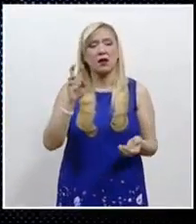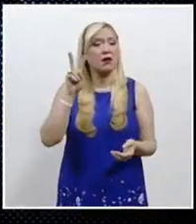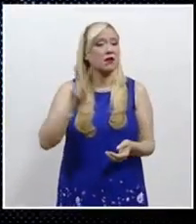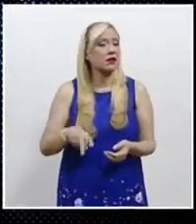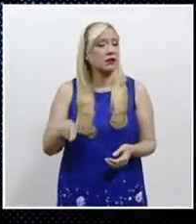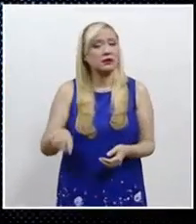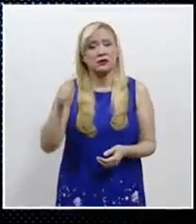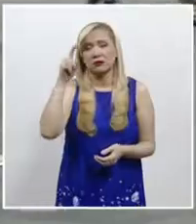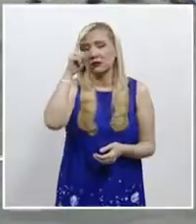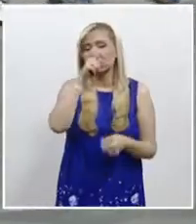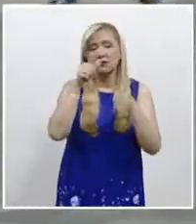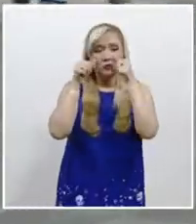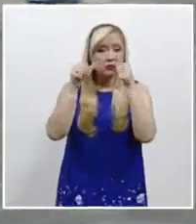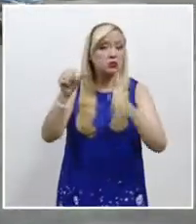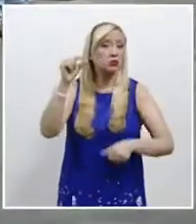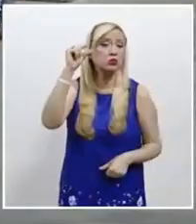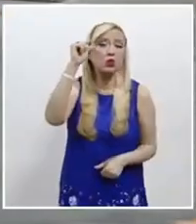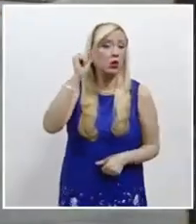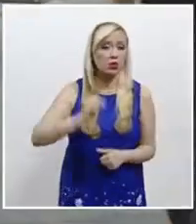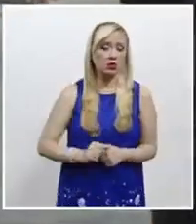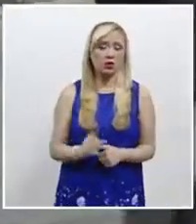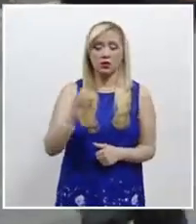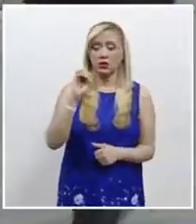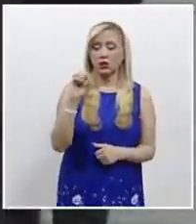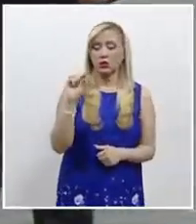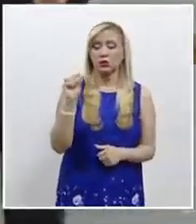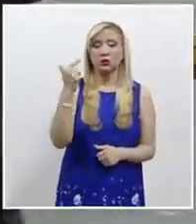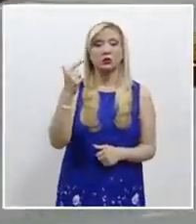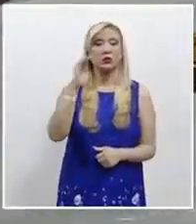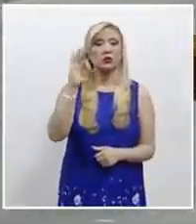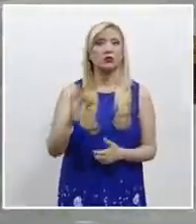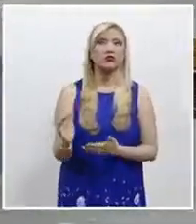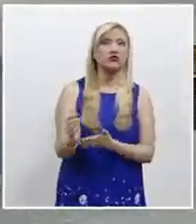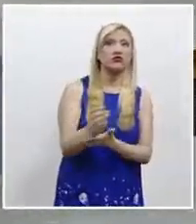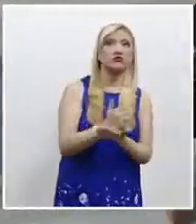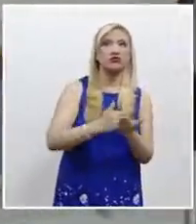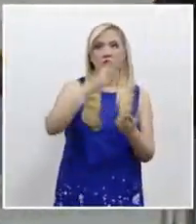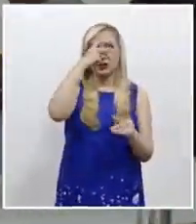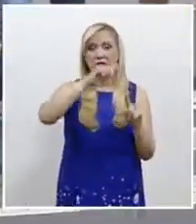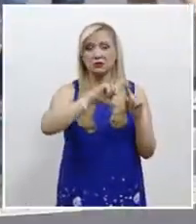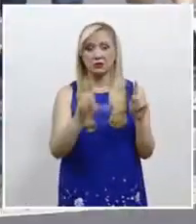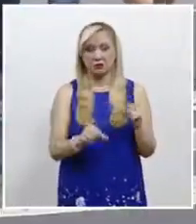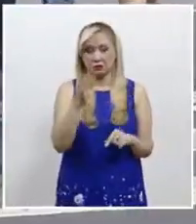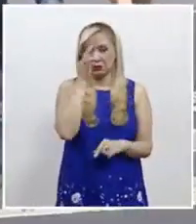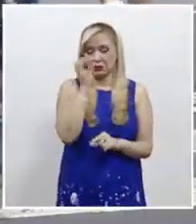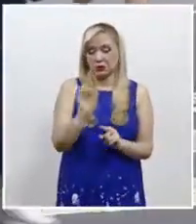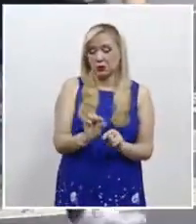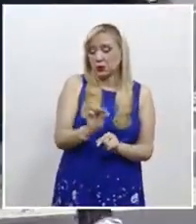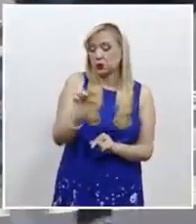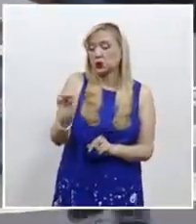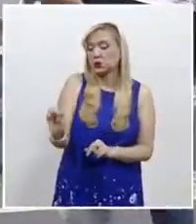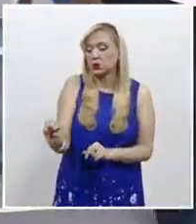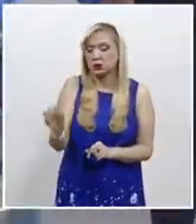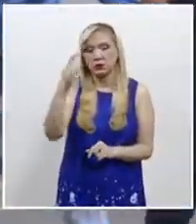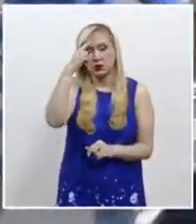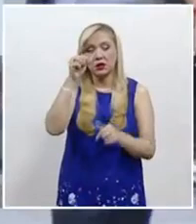etapa poco atendida, pues solo 0.7% del Producto Interno Bruto se destina al gasto público de este sector de la